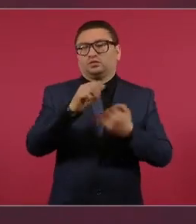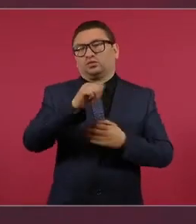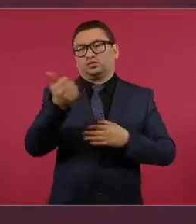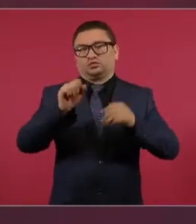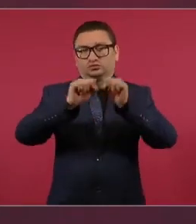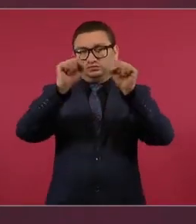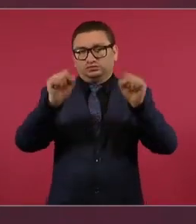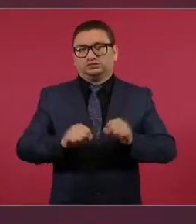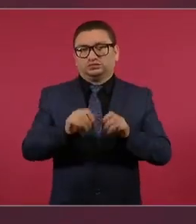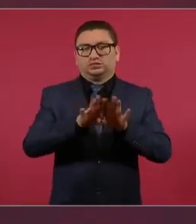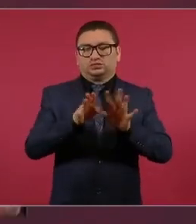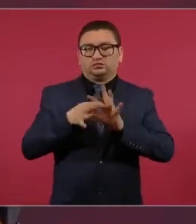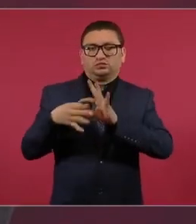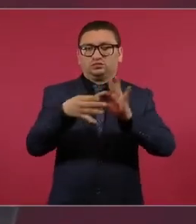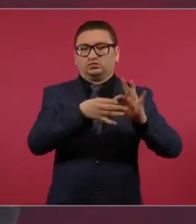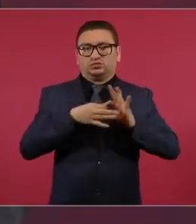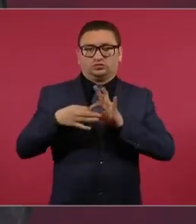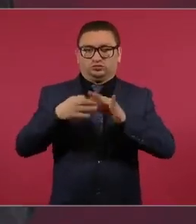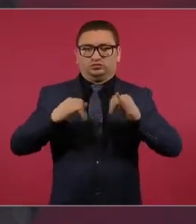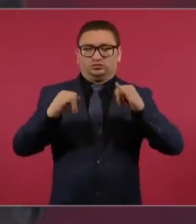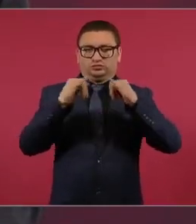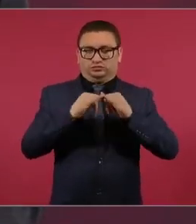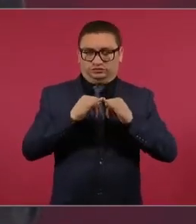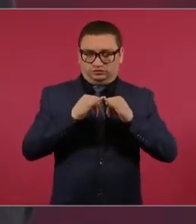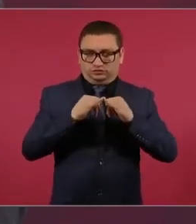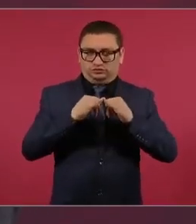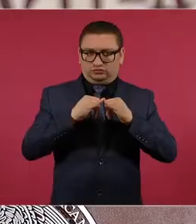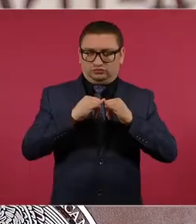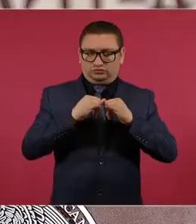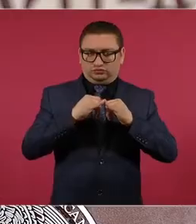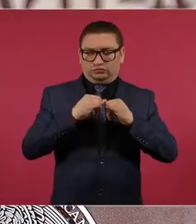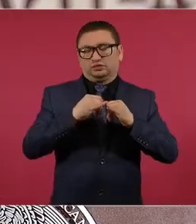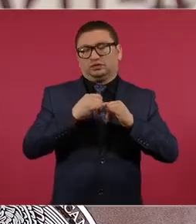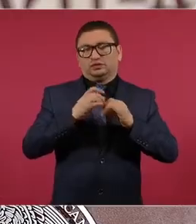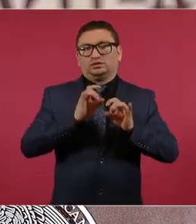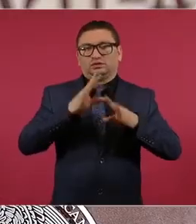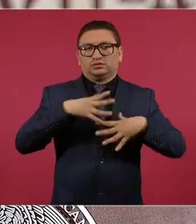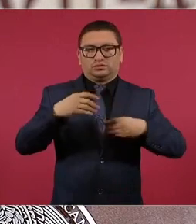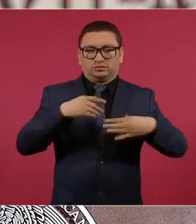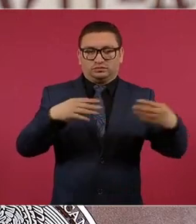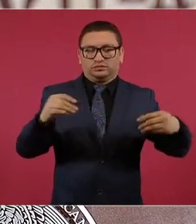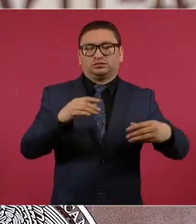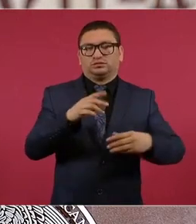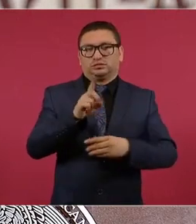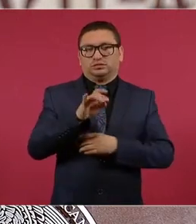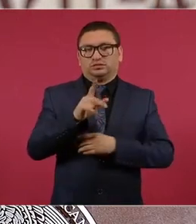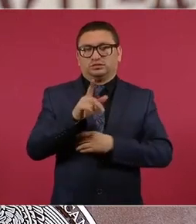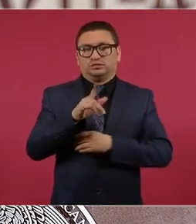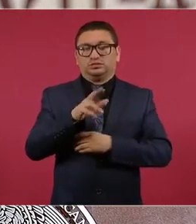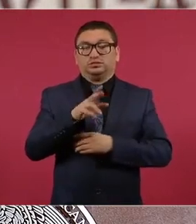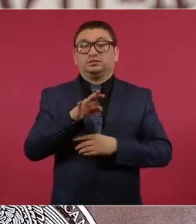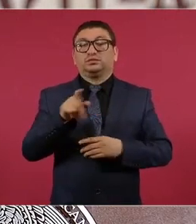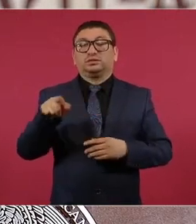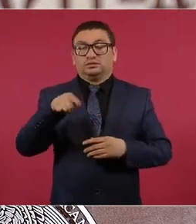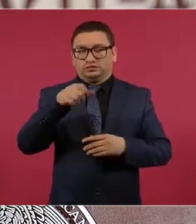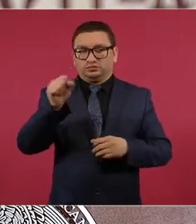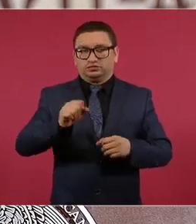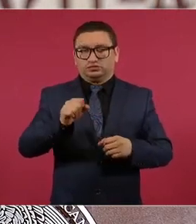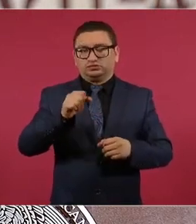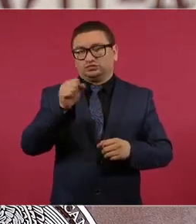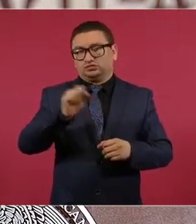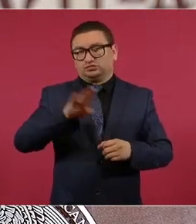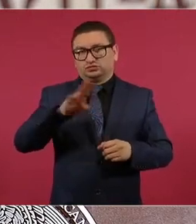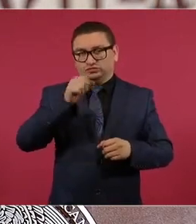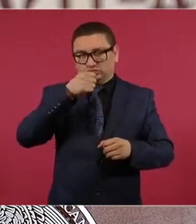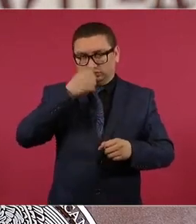sistema coordinado desde el instituto de referencia epidemiológica del indre como parte de la subsecretaría